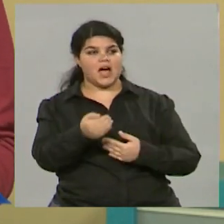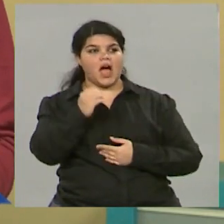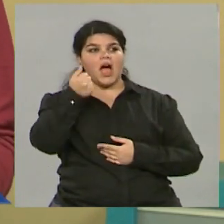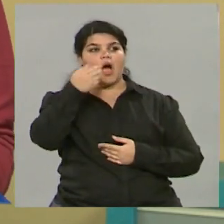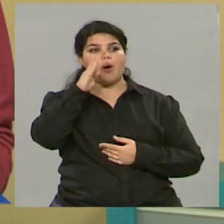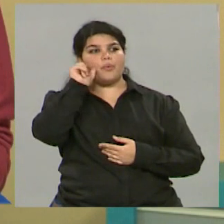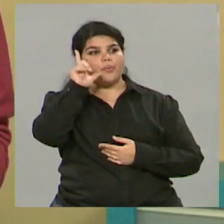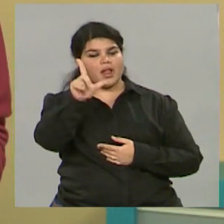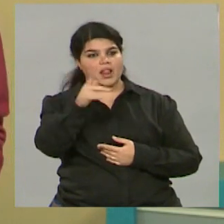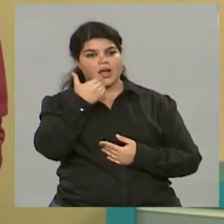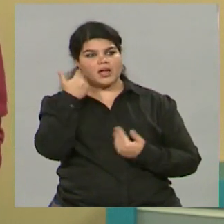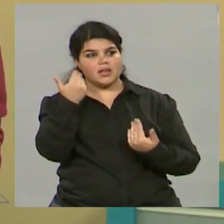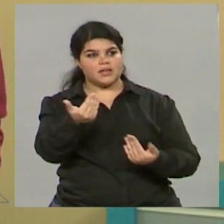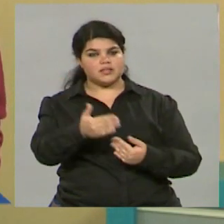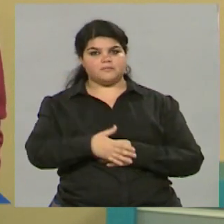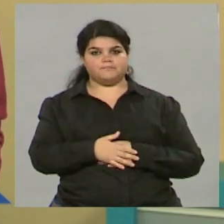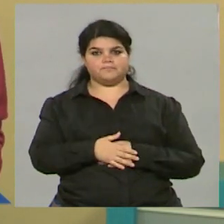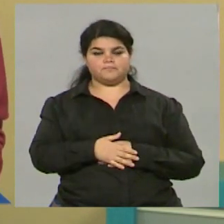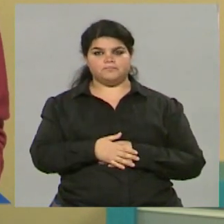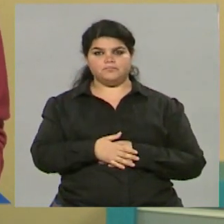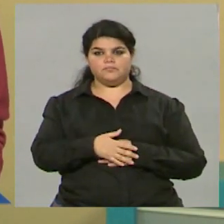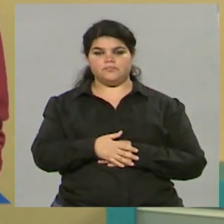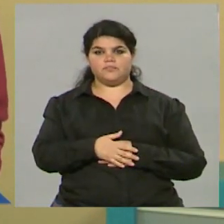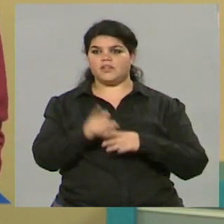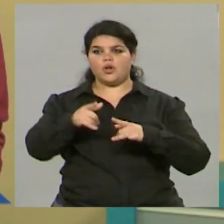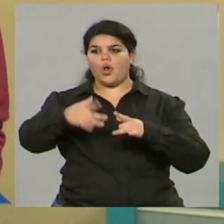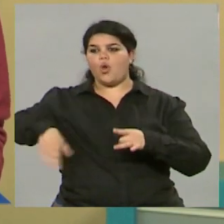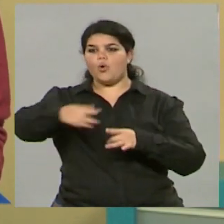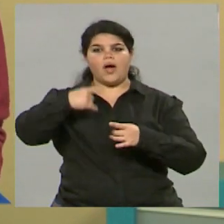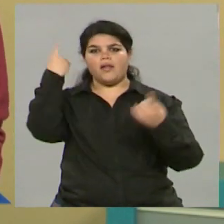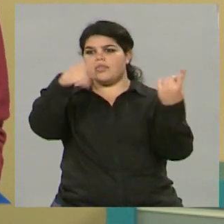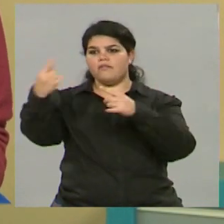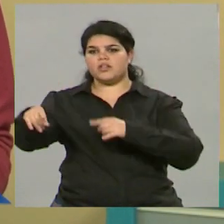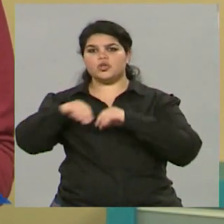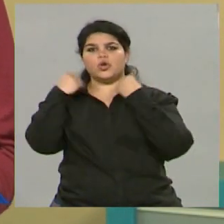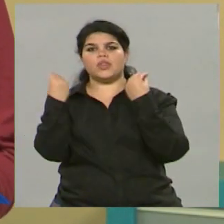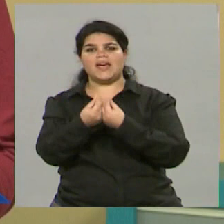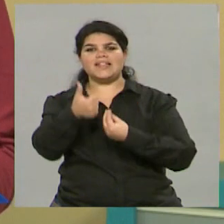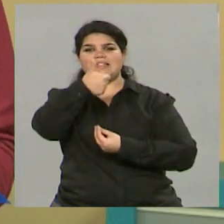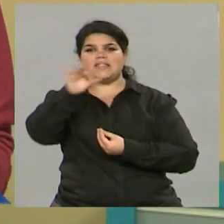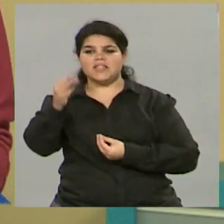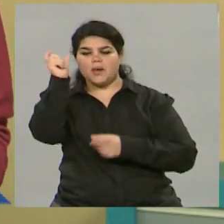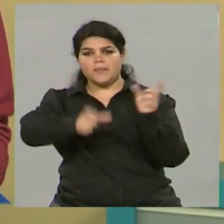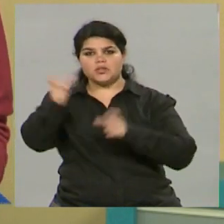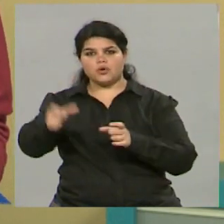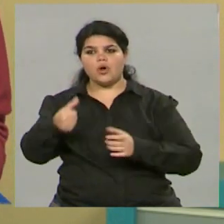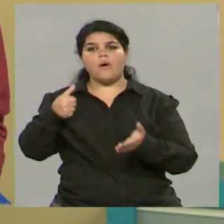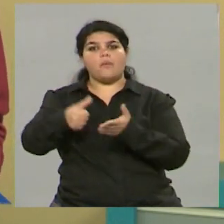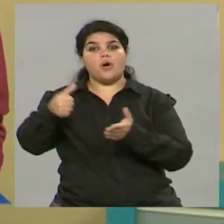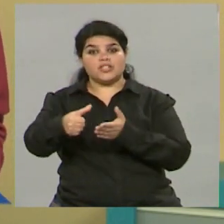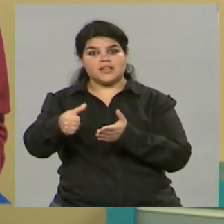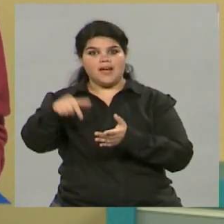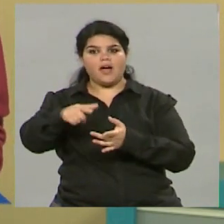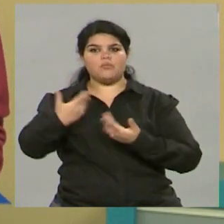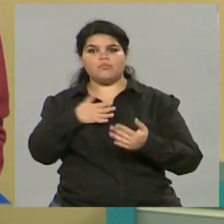Gracias Trigini, por el contacto. Nosotros nos acercamos. Vamos a estar por todos lados, vamos a ser unos 60 voluntarios, así que buenísimo. Toquen bocina, nosotros nos